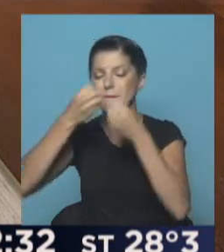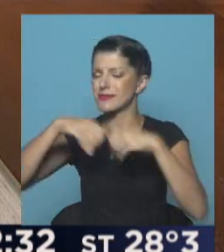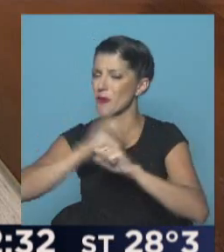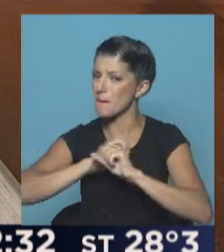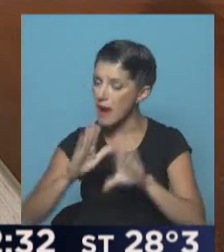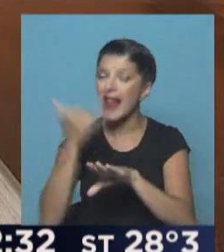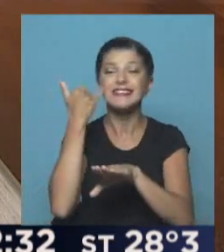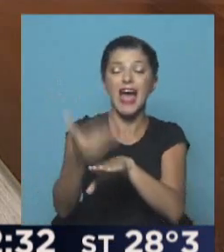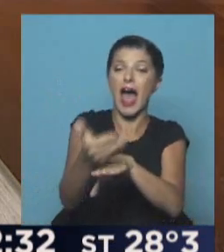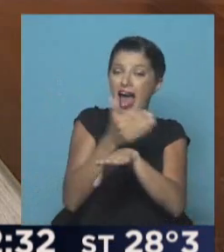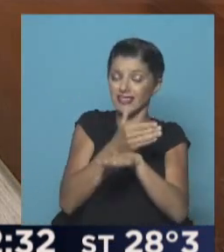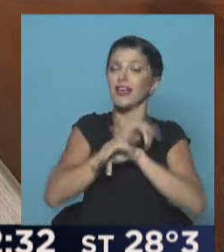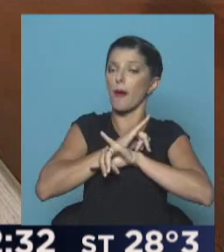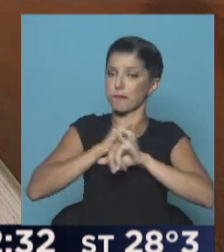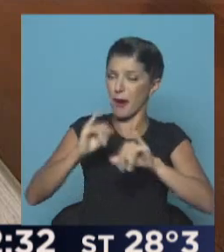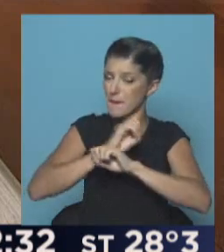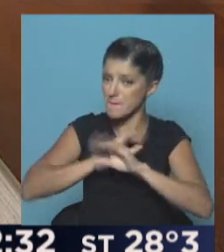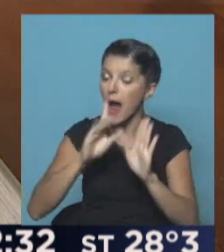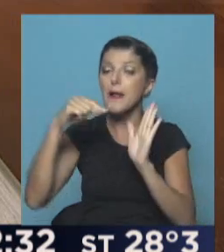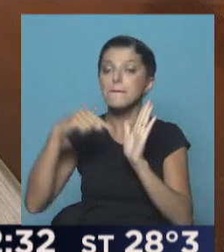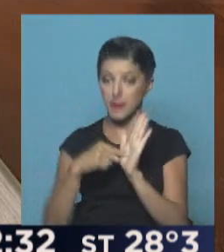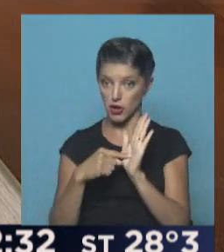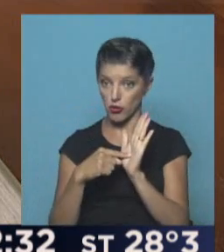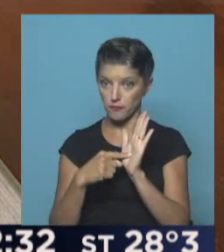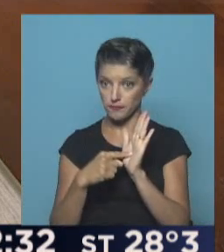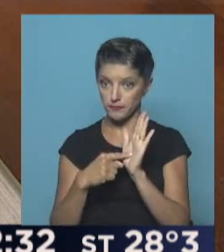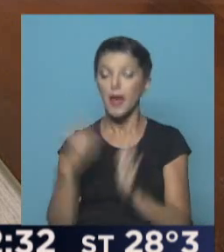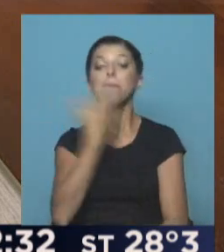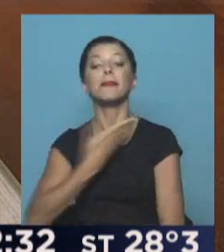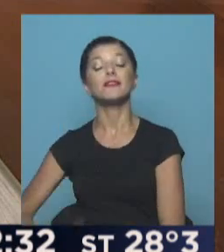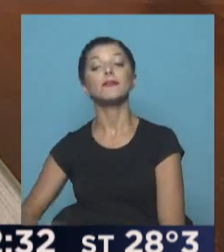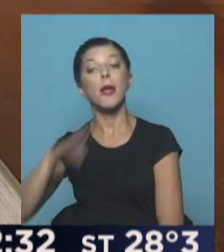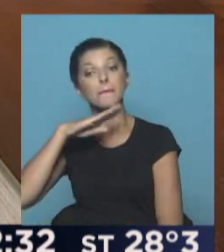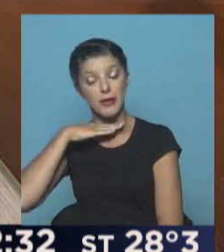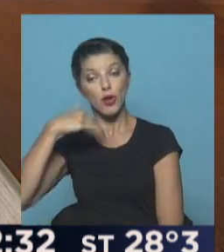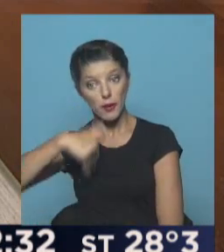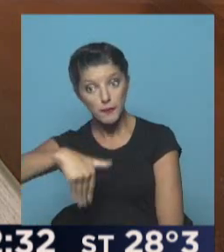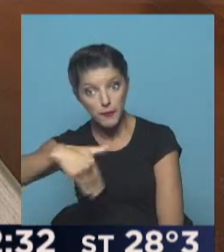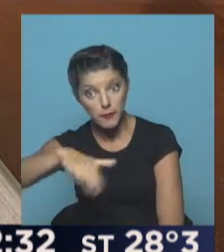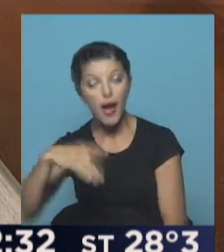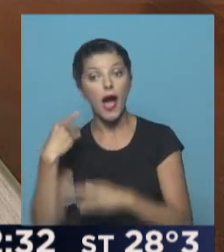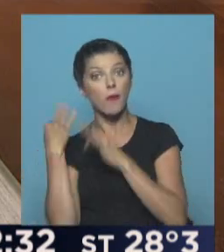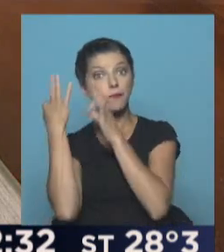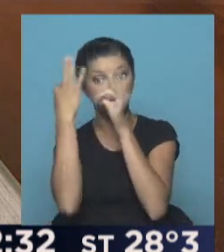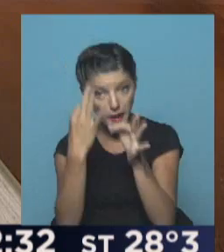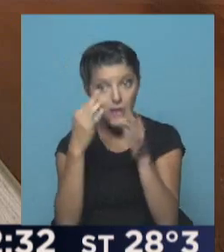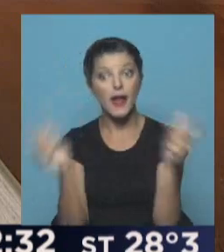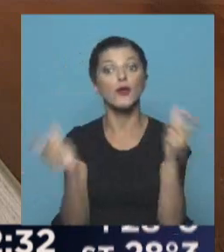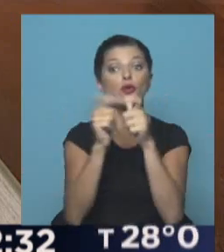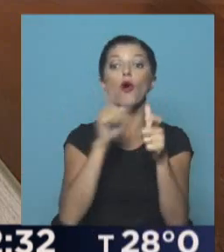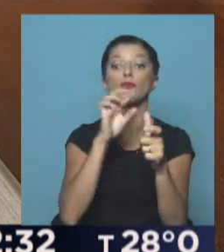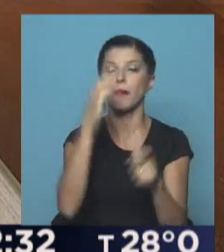campaña, sino que ya desde el comienzo, con una visita que el presidente de México, Enrique Peña Nieto, tenía que hacer y finalmente